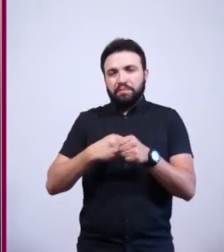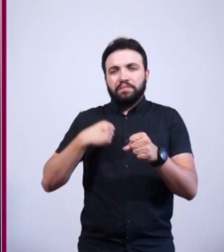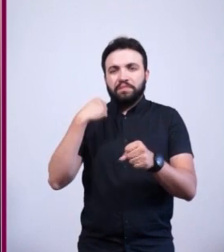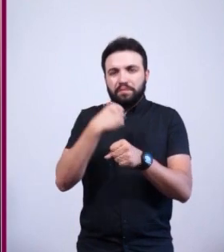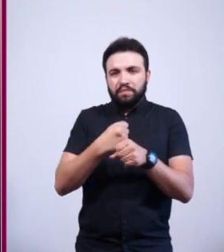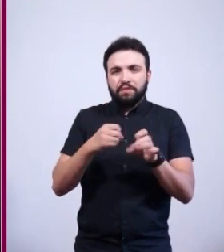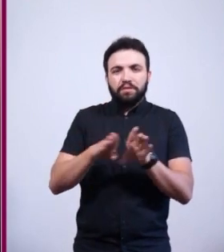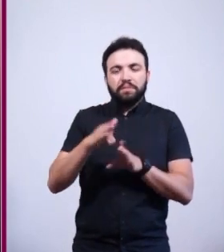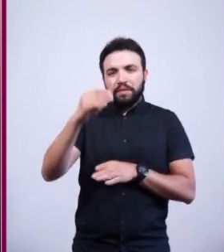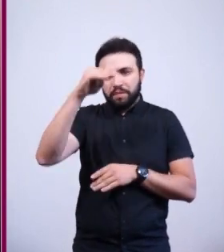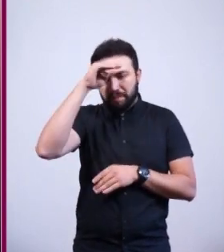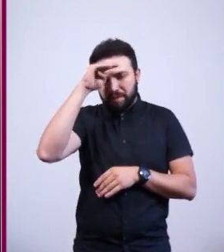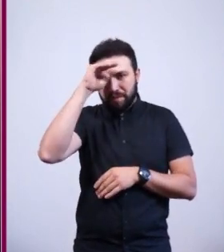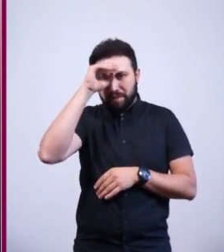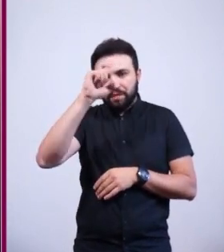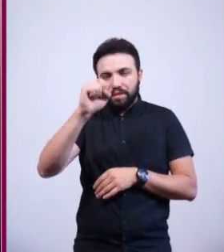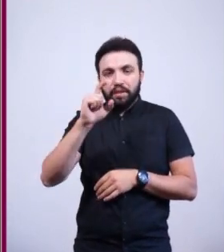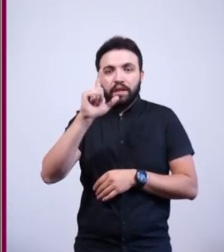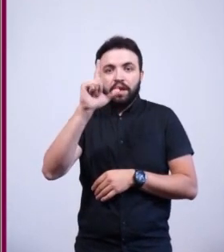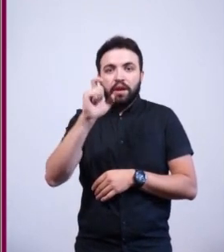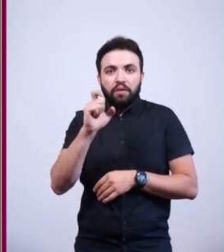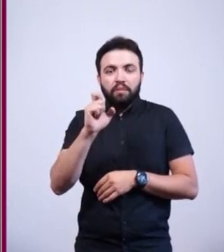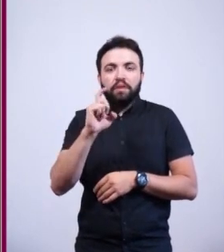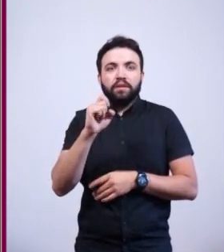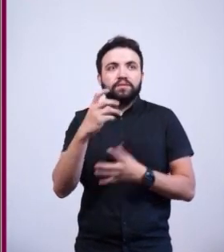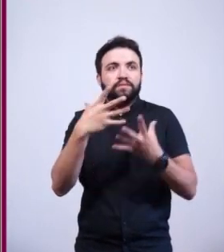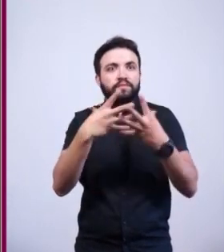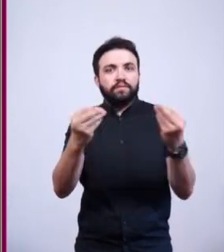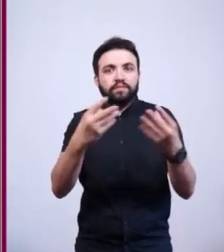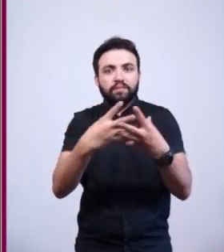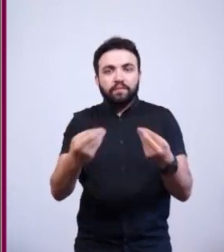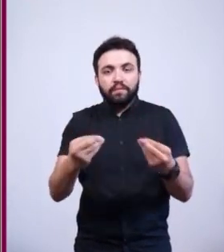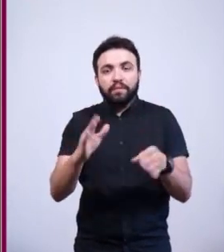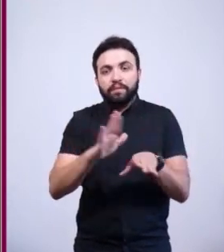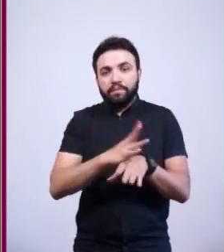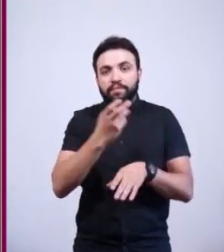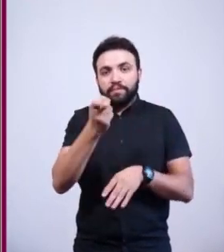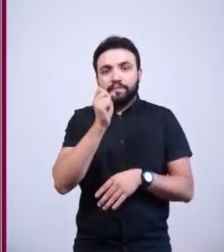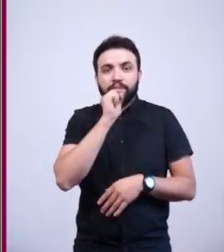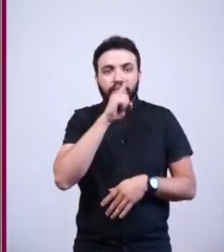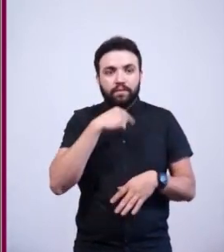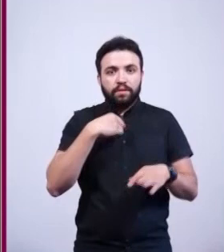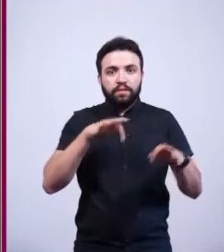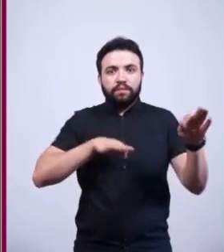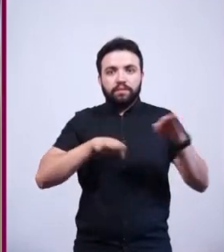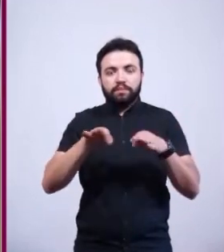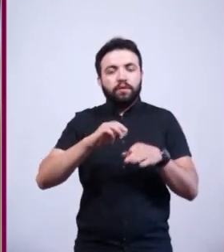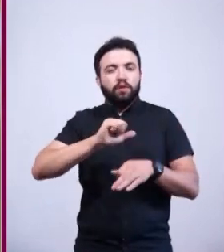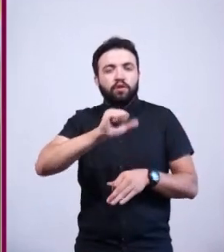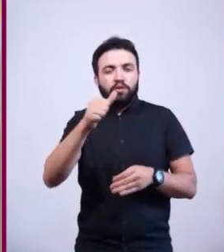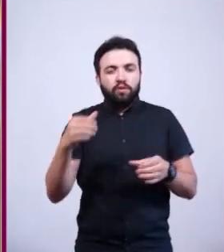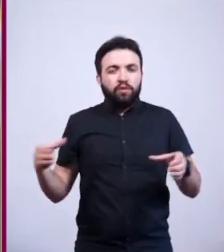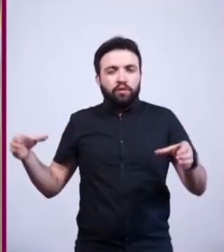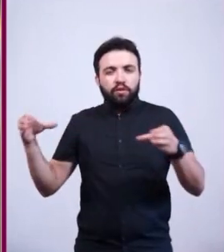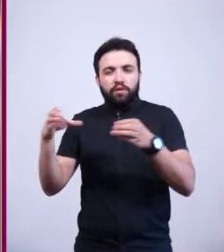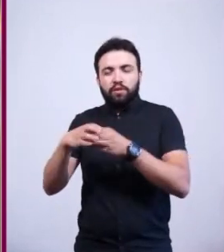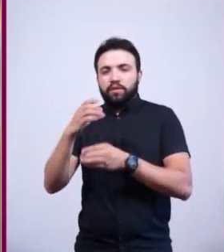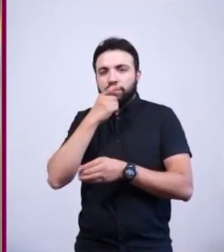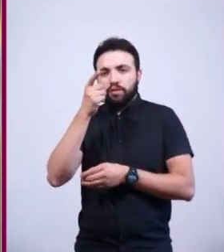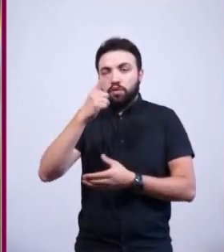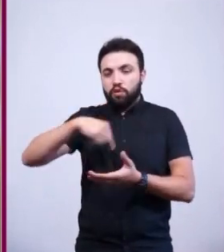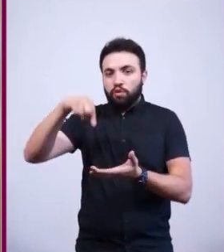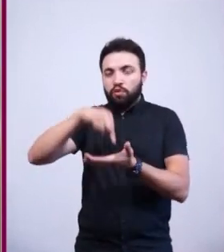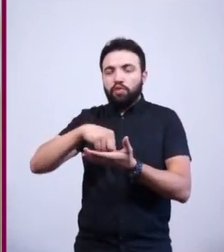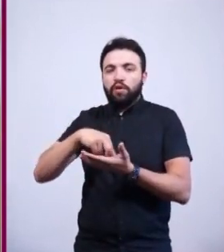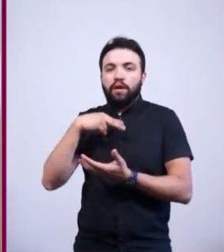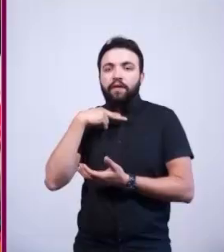estar pensando alrededor del agua y de su ausencia, y por eso también trabajo en otro colectivo que se llama Lugar de